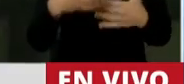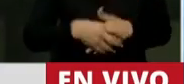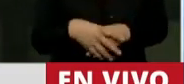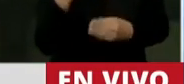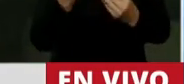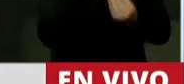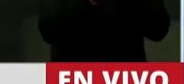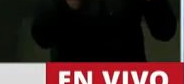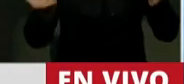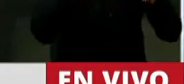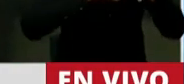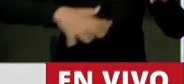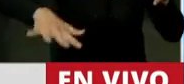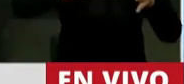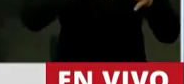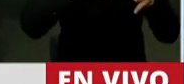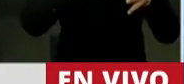representamos al pueblo,